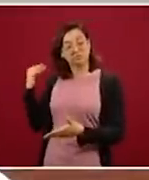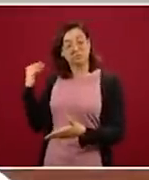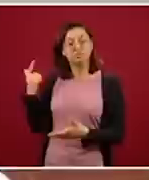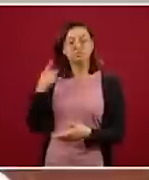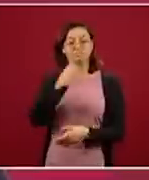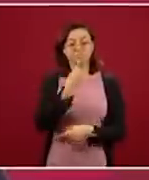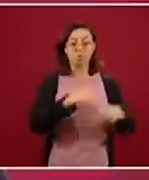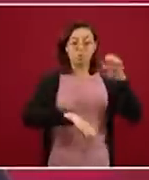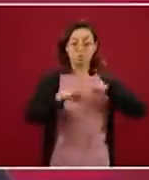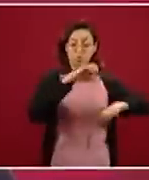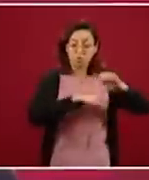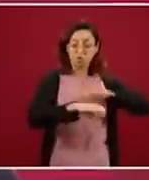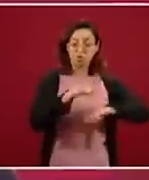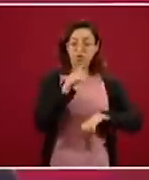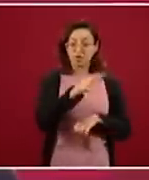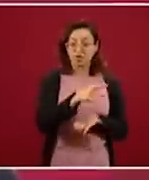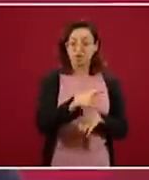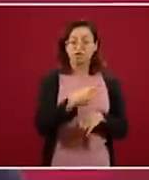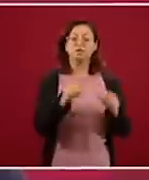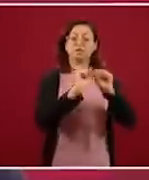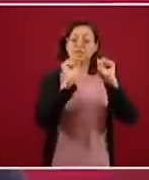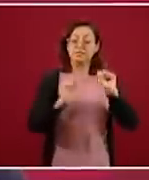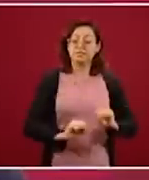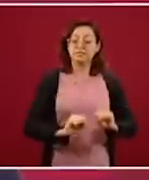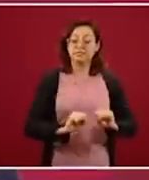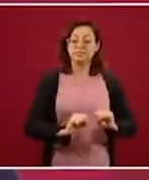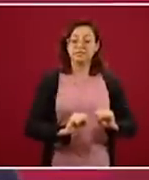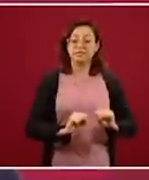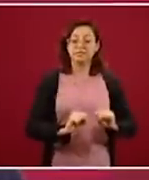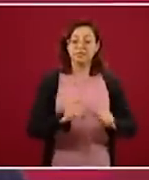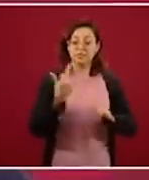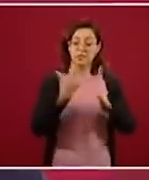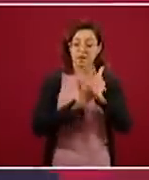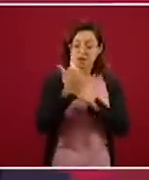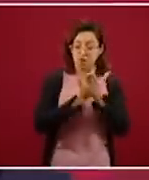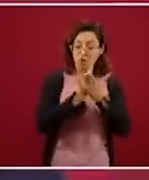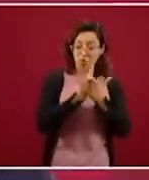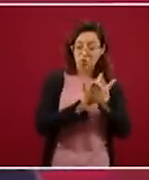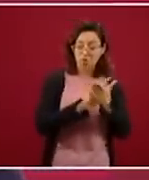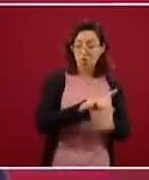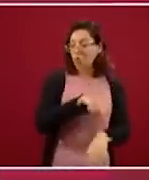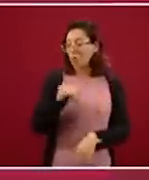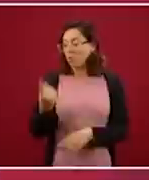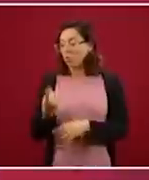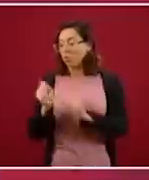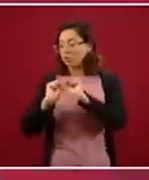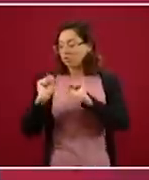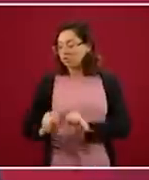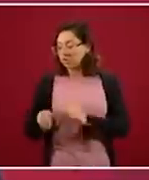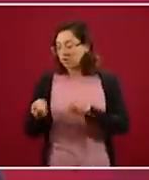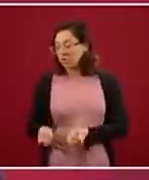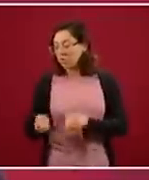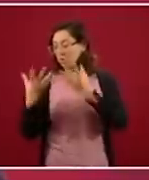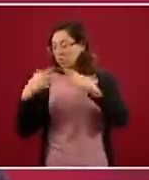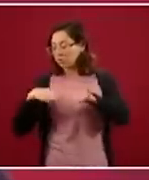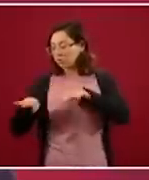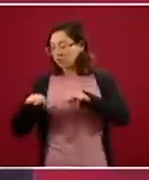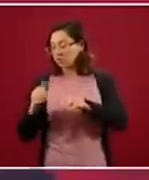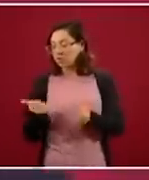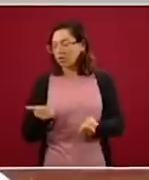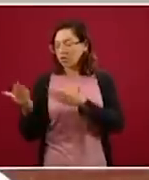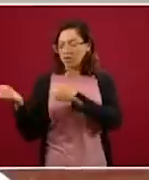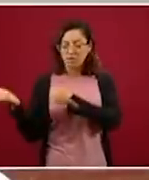una empresa su sistema de contabilidad o el sistema de producción de los productos que